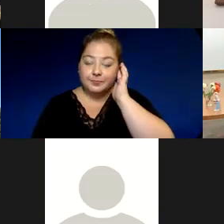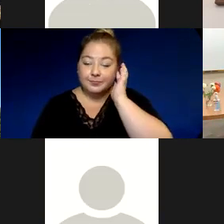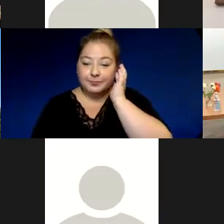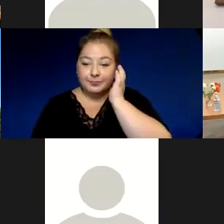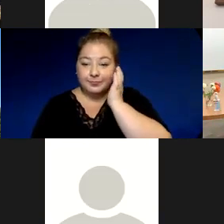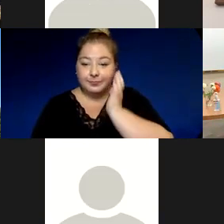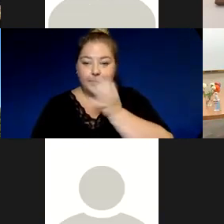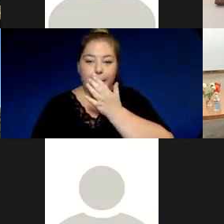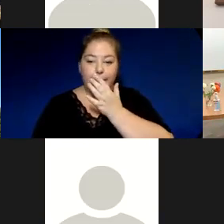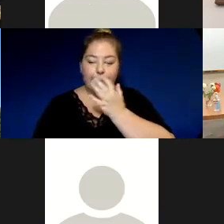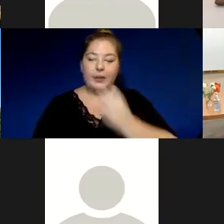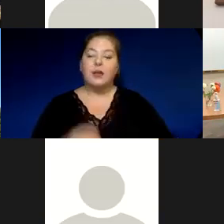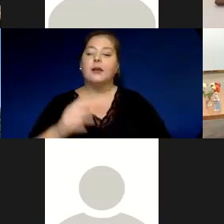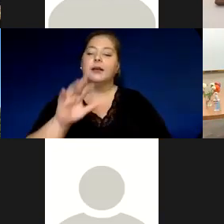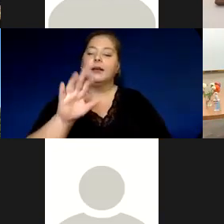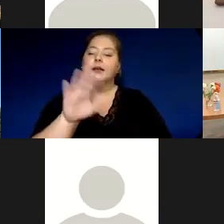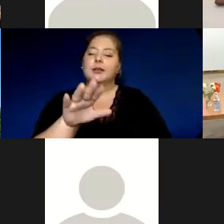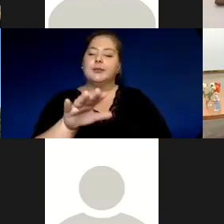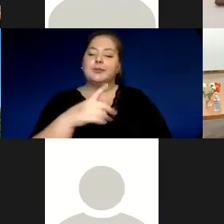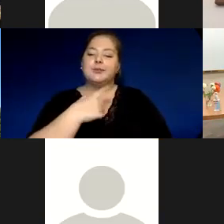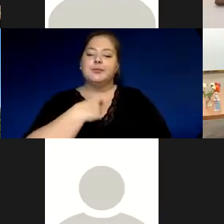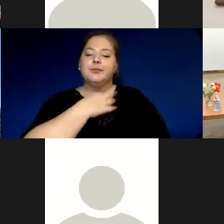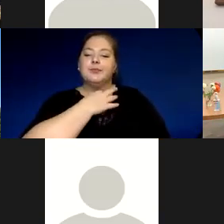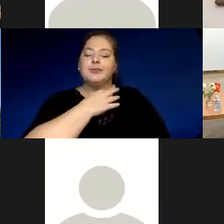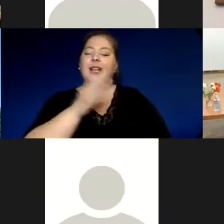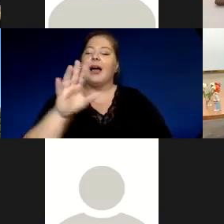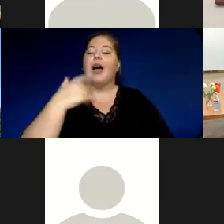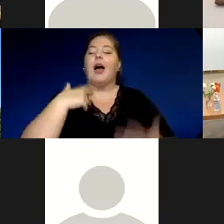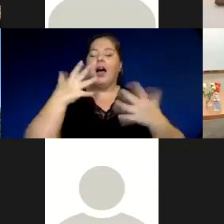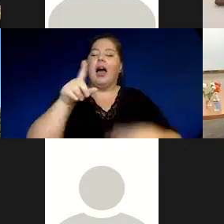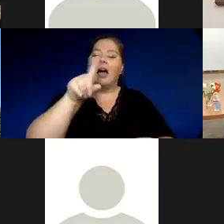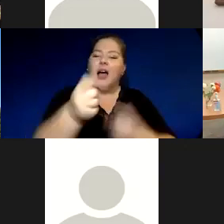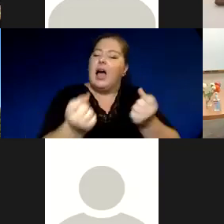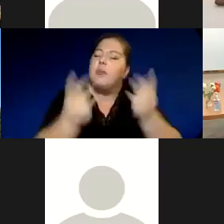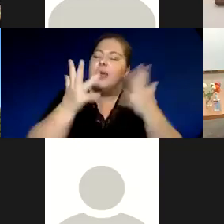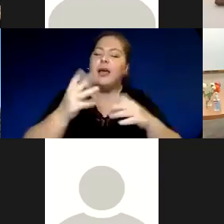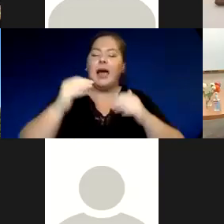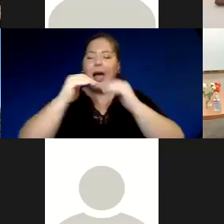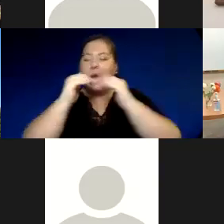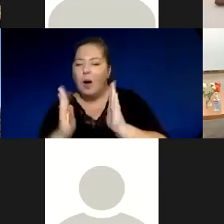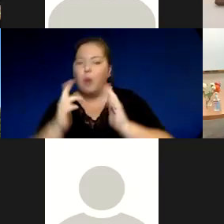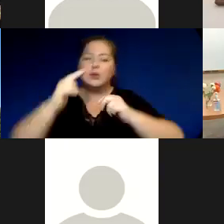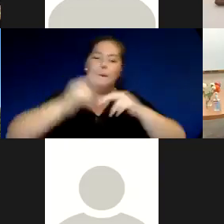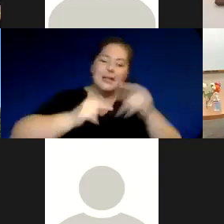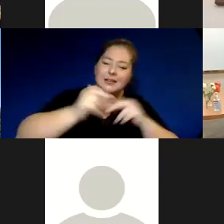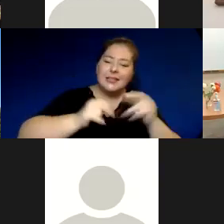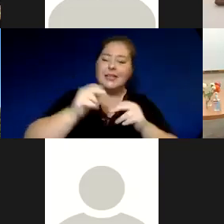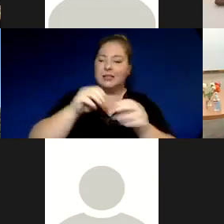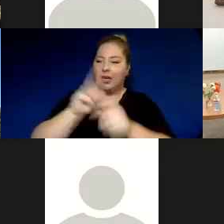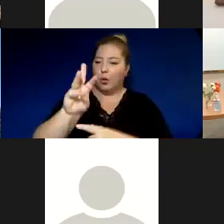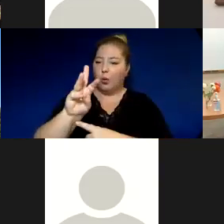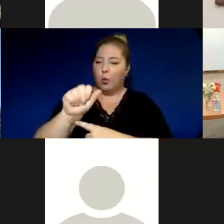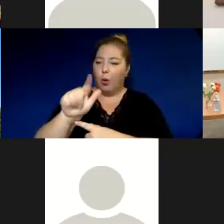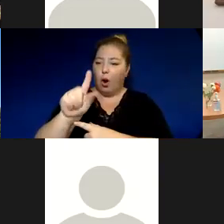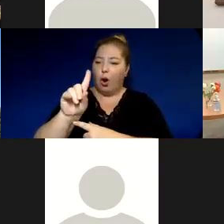de estructuras que están posiblemente afectadas, que podrían ser afectadas en Wallbridge, en esa área que están tratando de proteger.